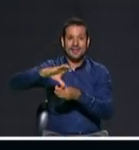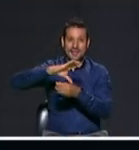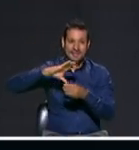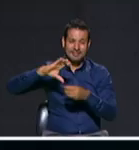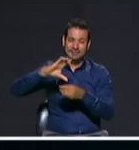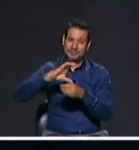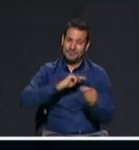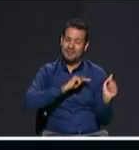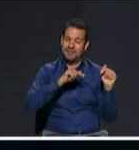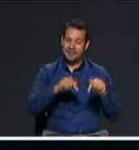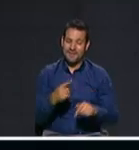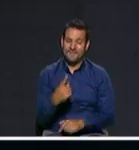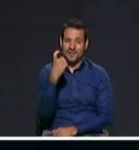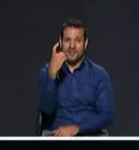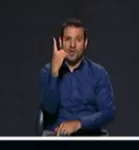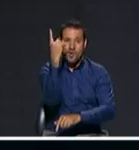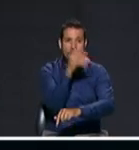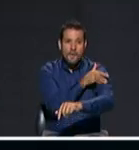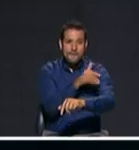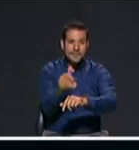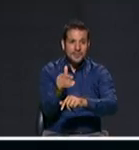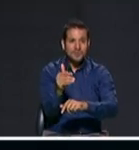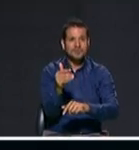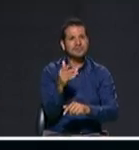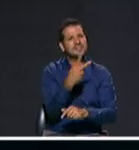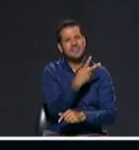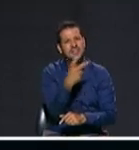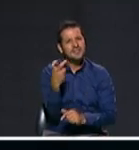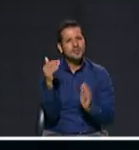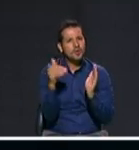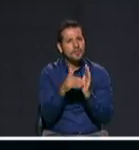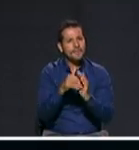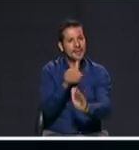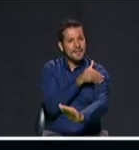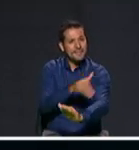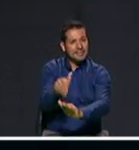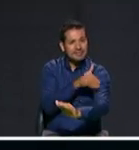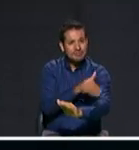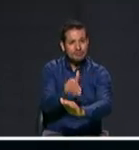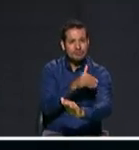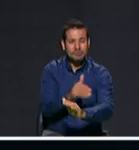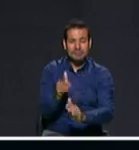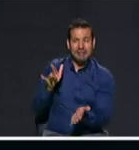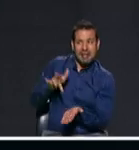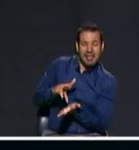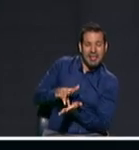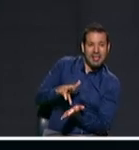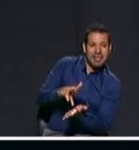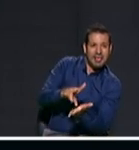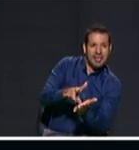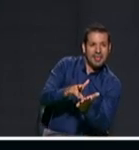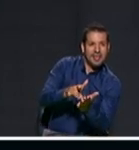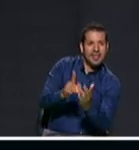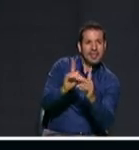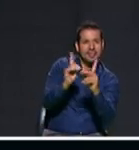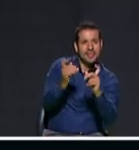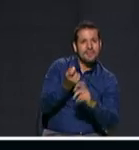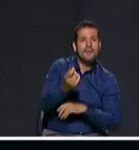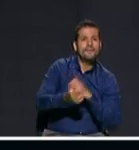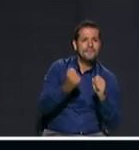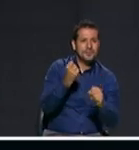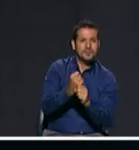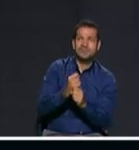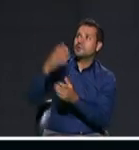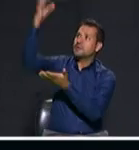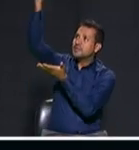de 1 millón 700 mil millones de pesos un problema con los residentes de tema para el próximo año que van a rebajar en un